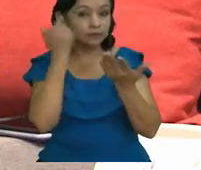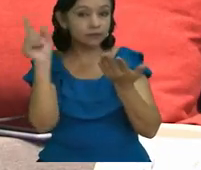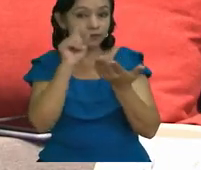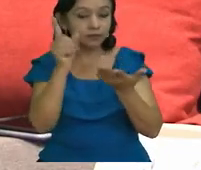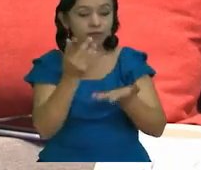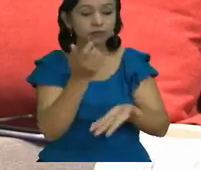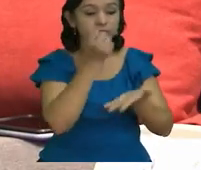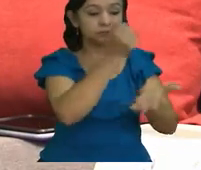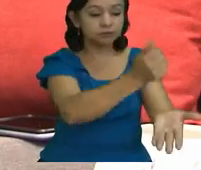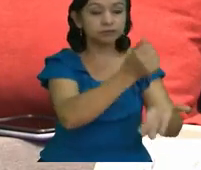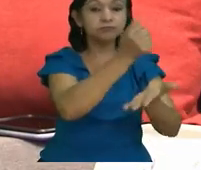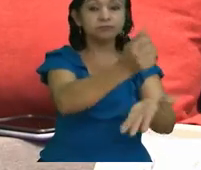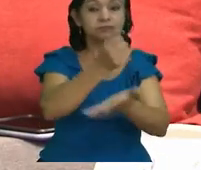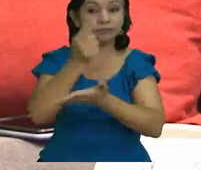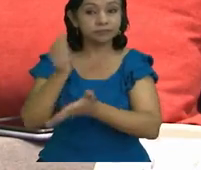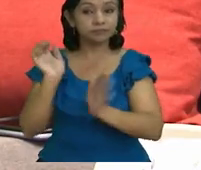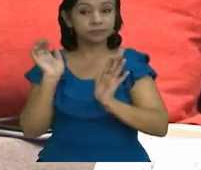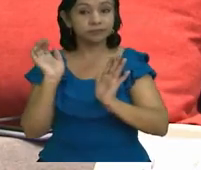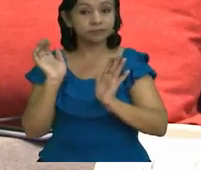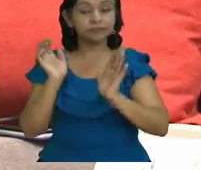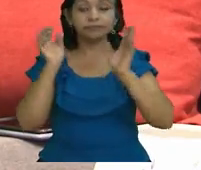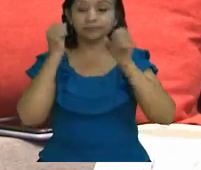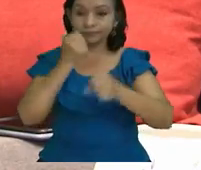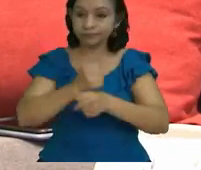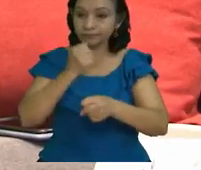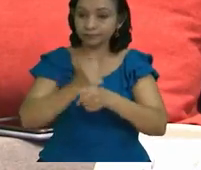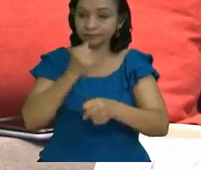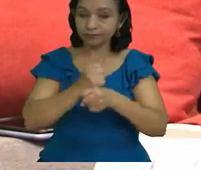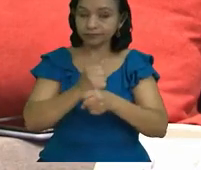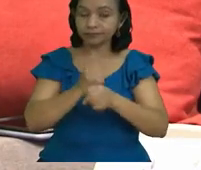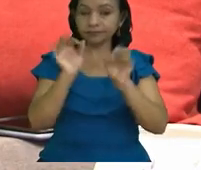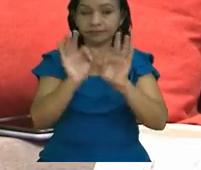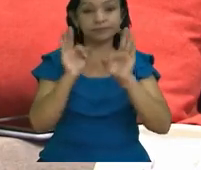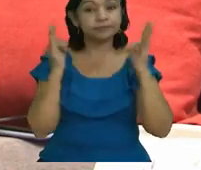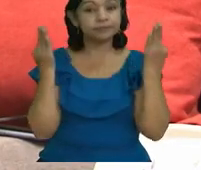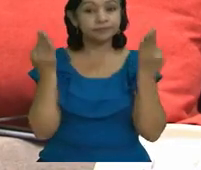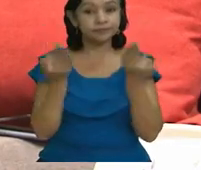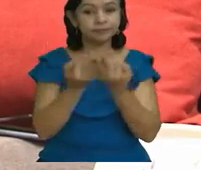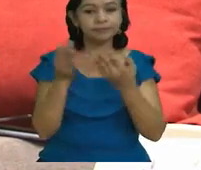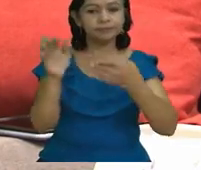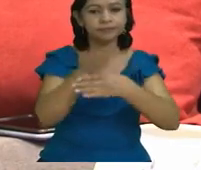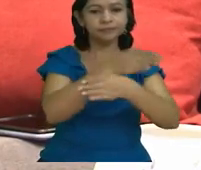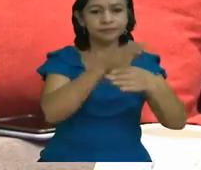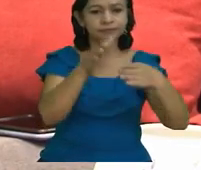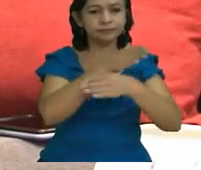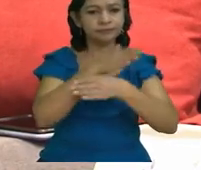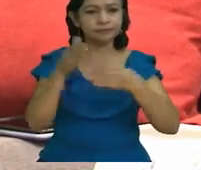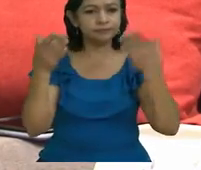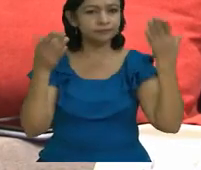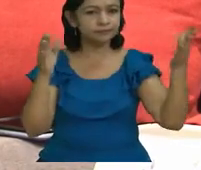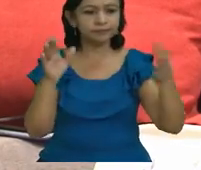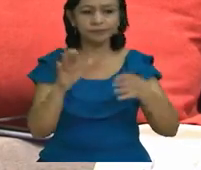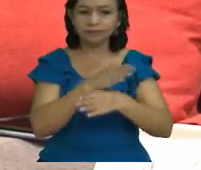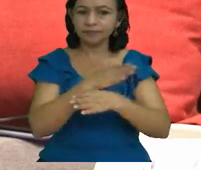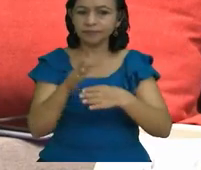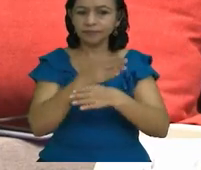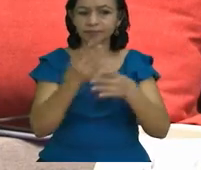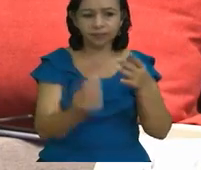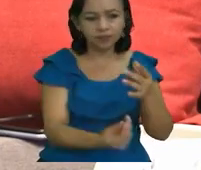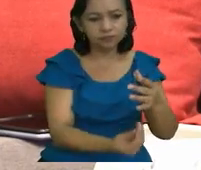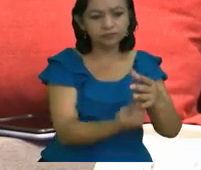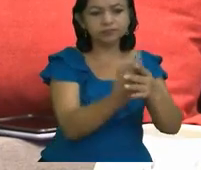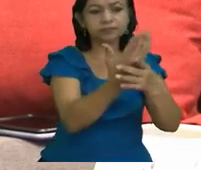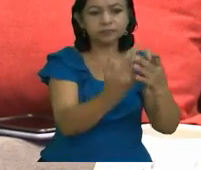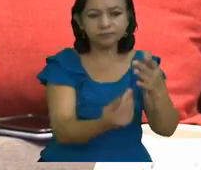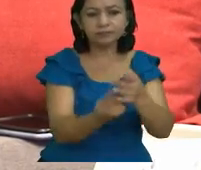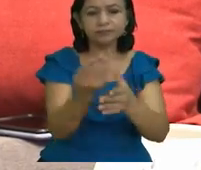entrega de alevines, de tilapia que hemos estado trabajando, entonces, para que la familia diversifique la producción, para que la familia